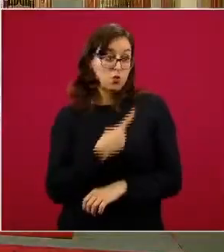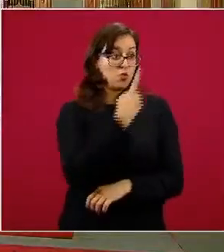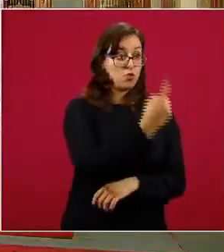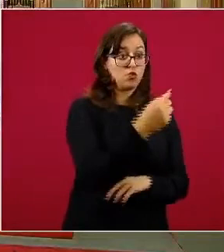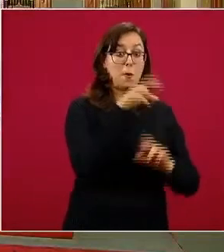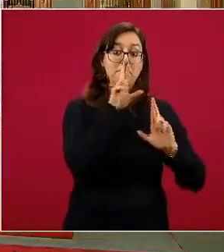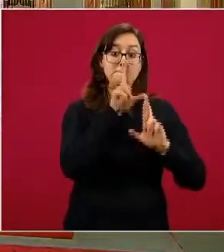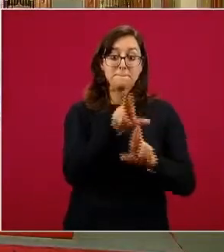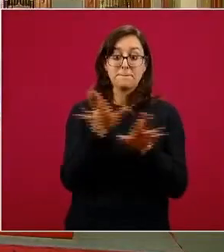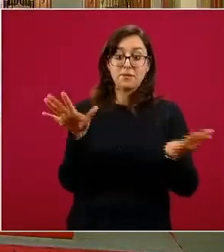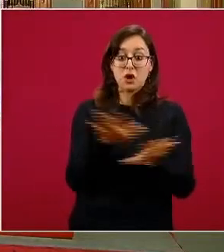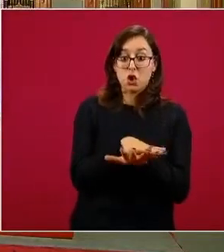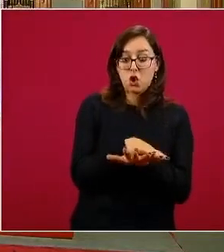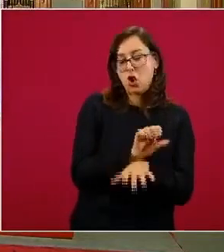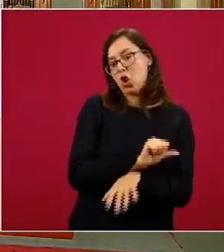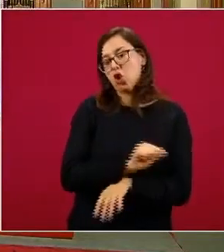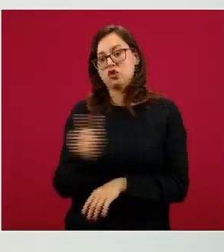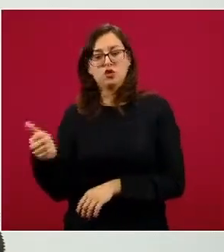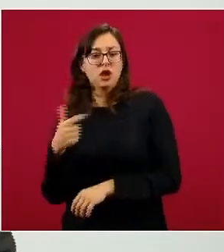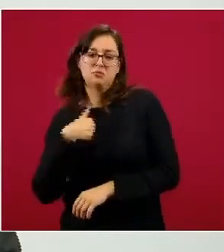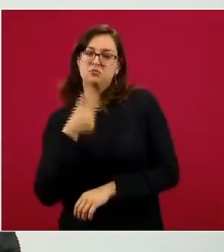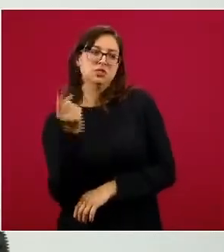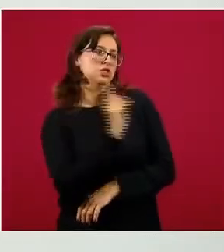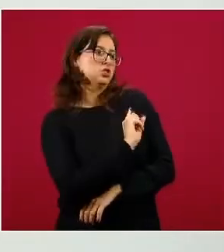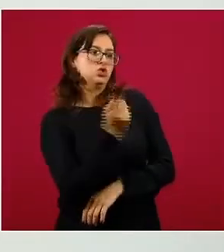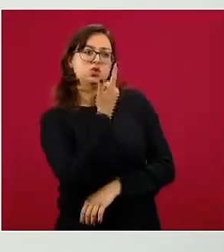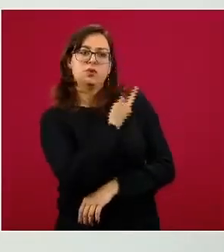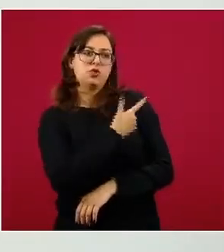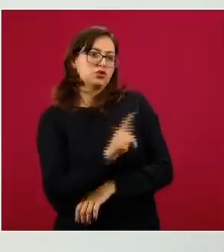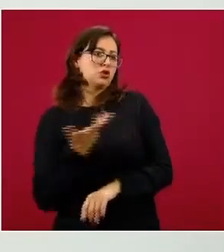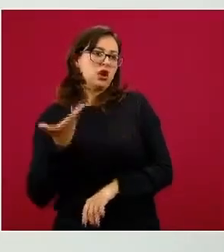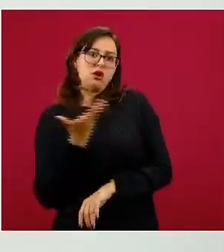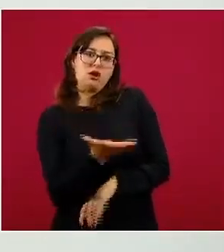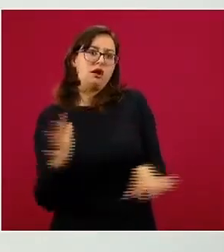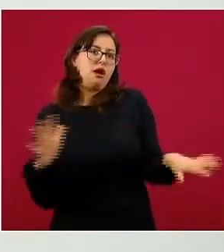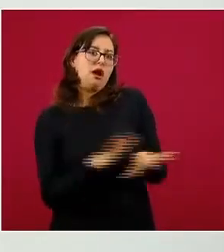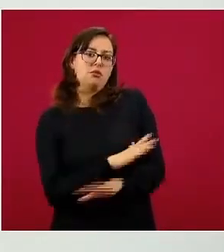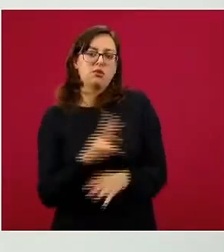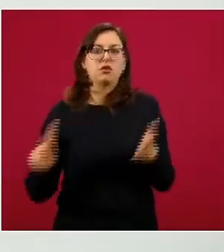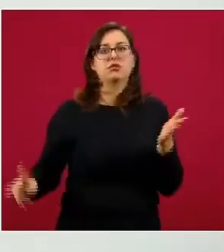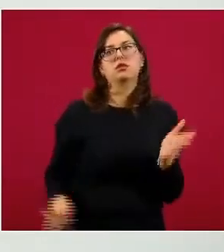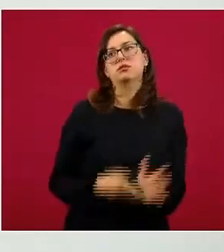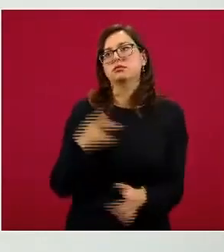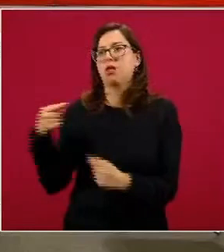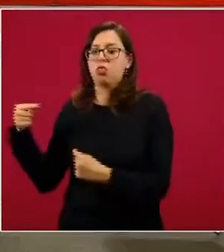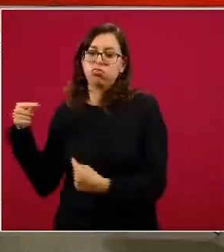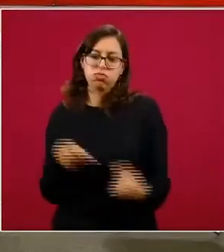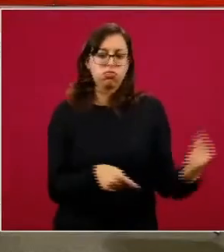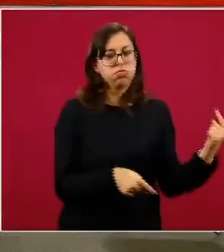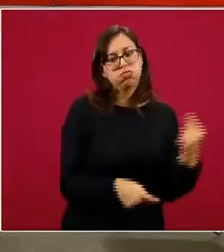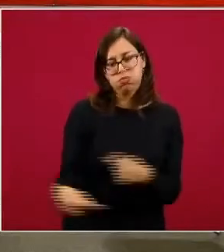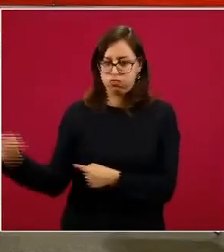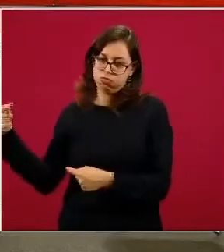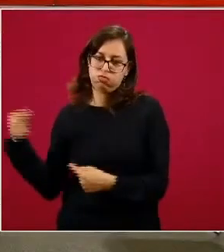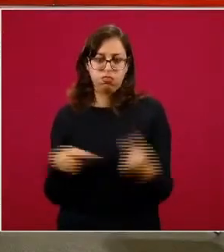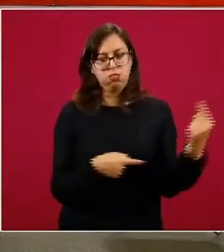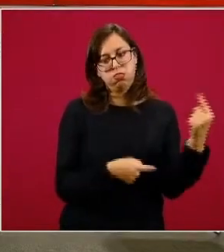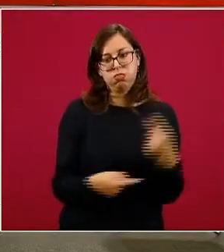hicieron los cambios, el siguiente dice a mí no me gustó y pida cambios y otra vez. Y eso se puede llevar